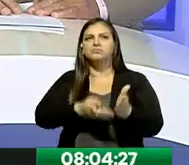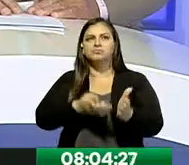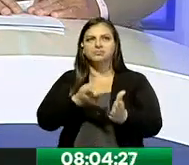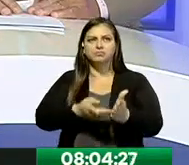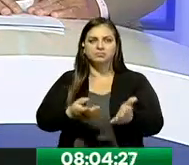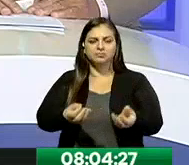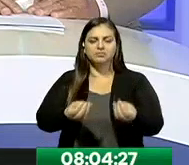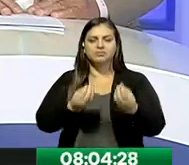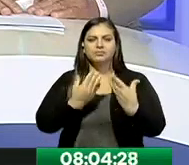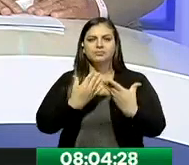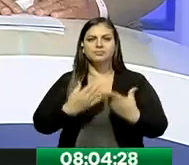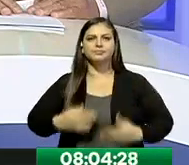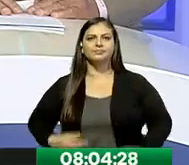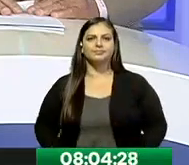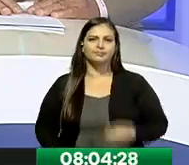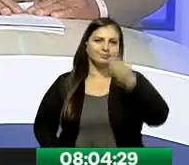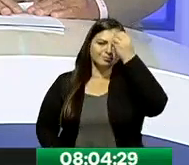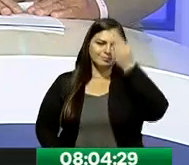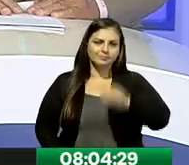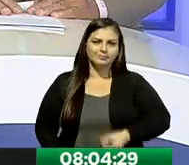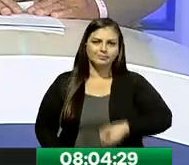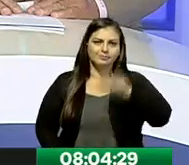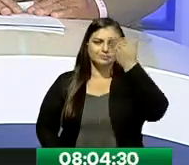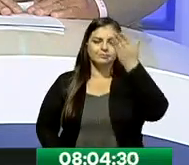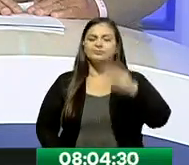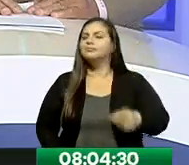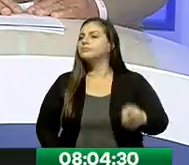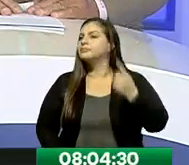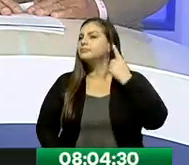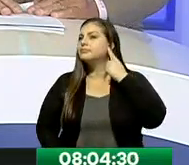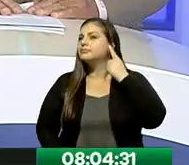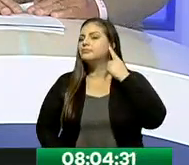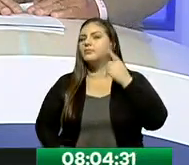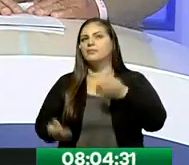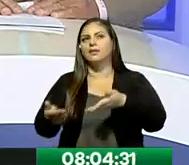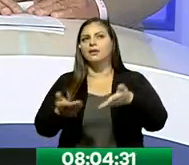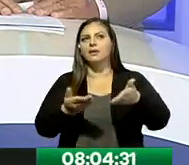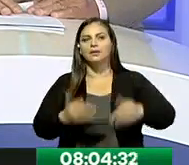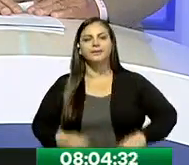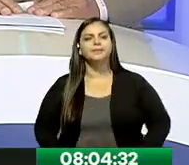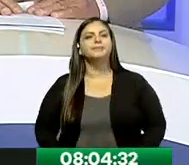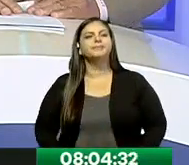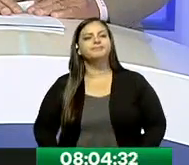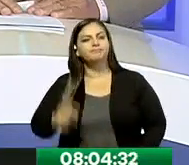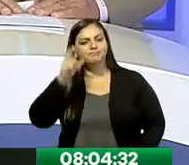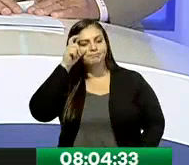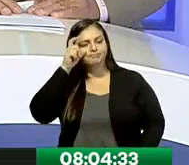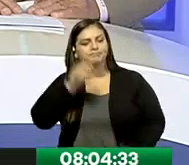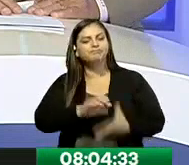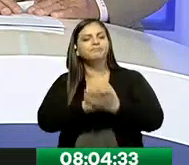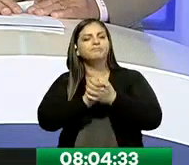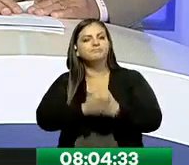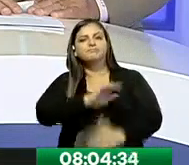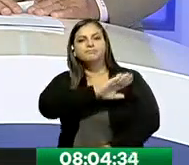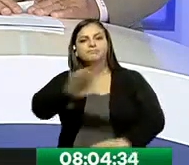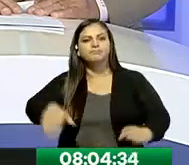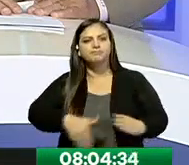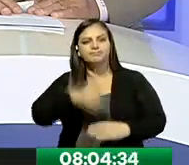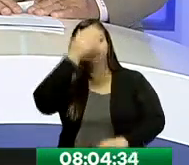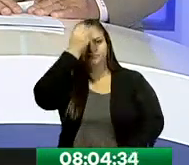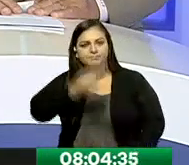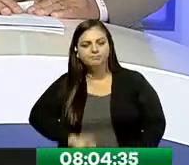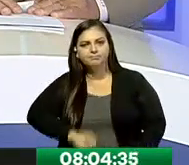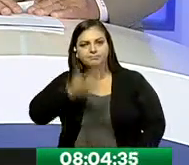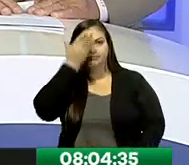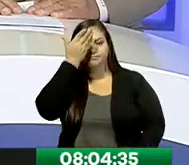que se encuentra. José, buenos días, te escuchamos, adelante. Así es, Hugo. Amigos televidentes, el saludo cordial en